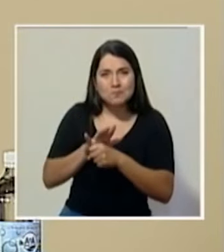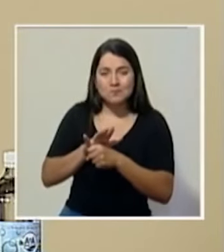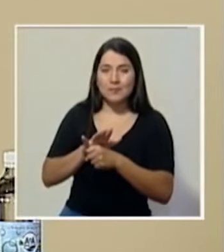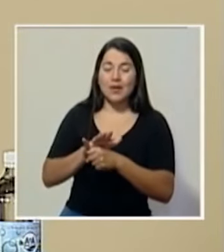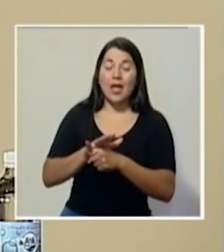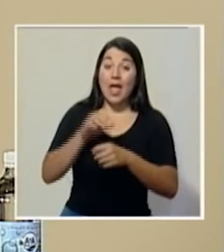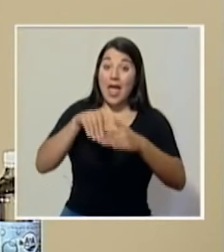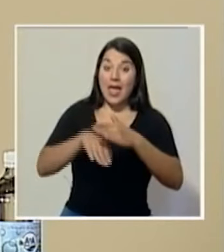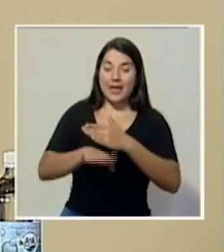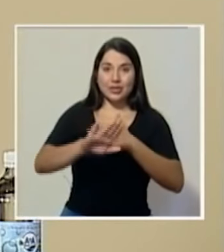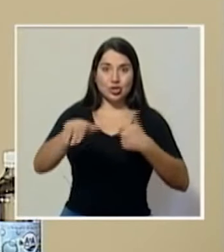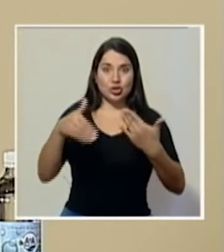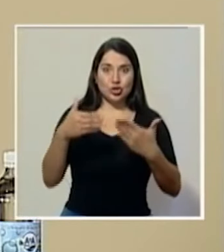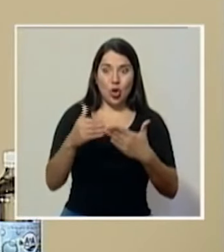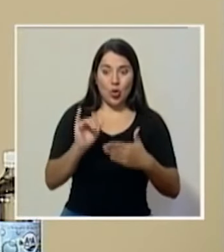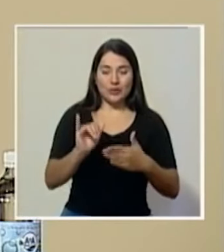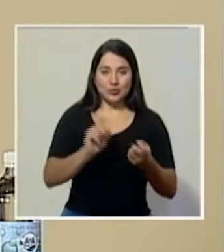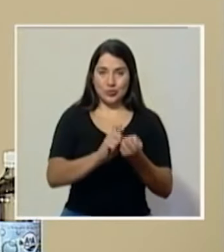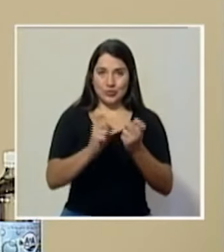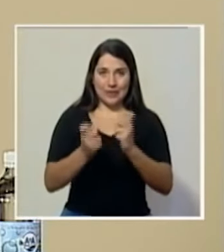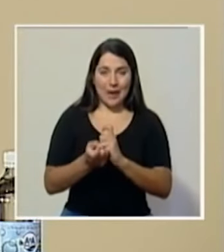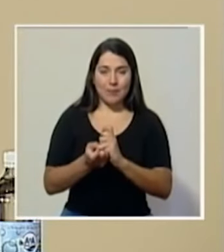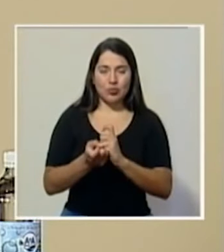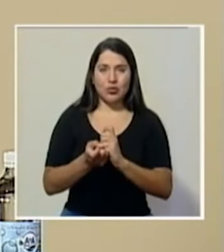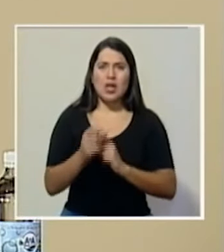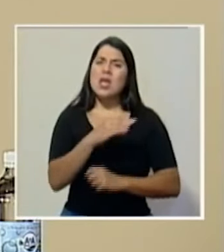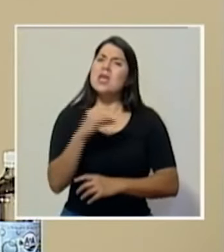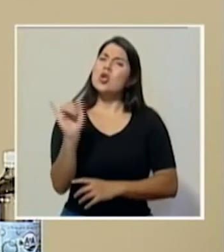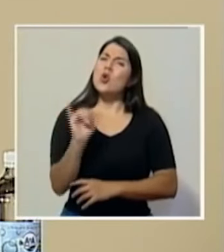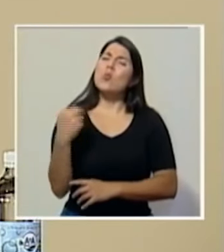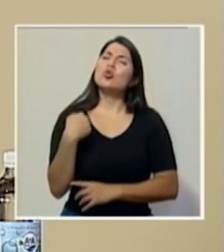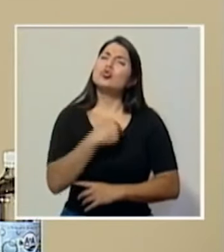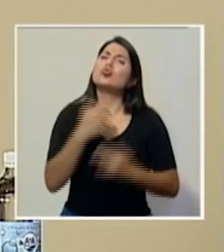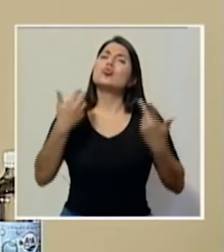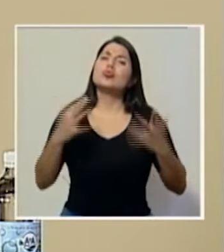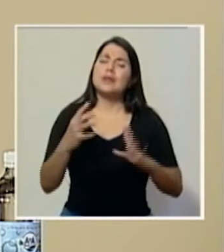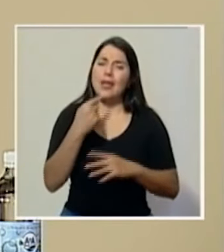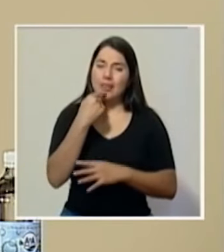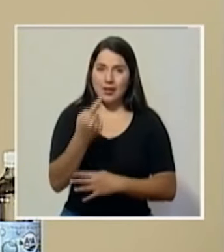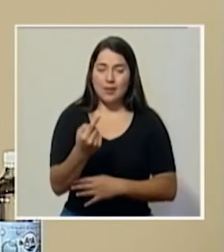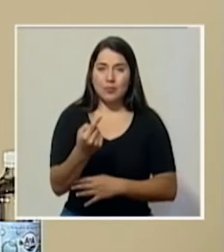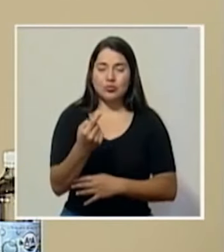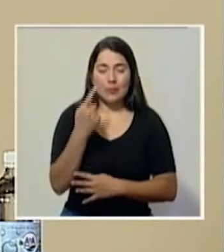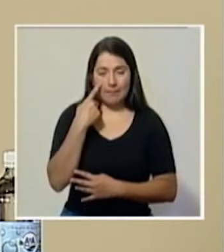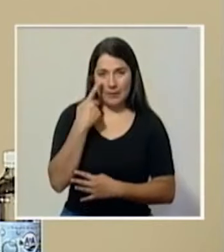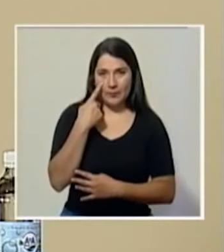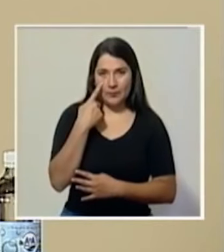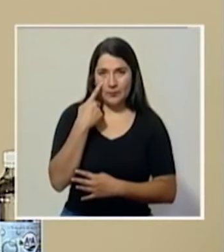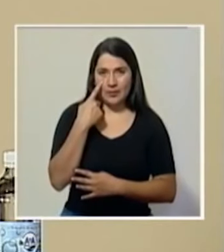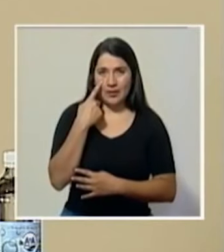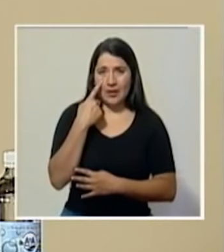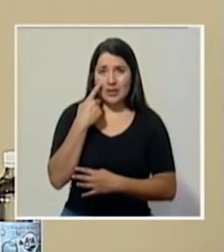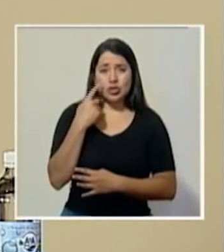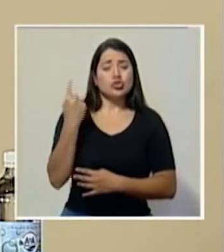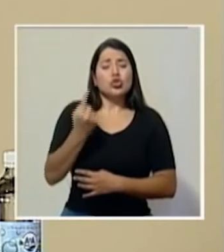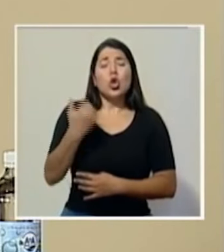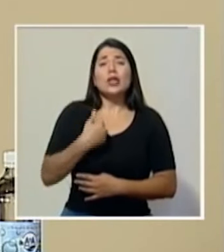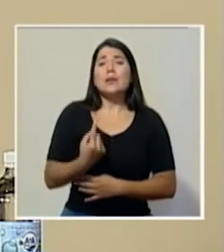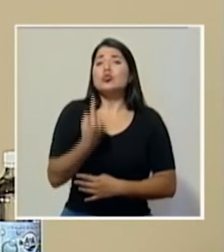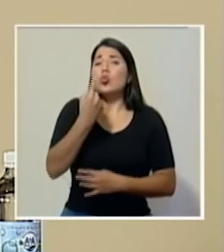en medio de todas estas fases. Y lo que hemos venido diciendo, vean, la vida solo se vive una